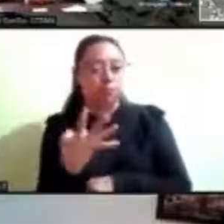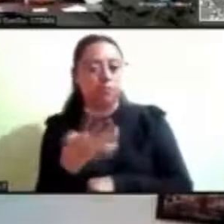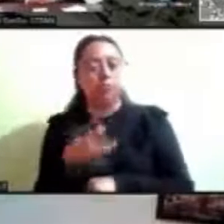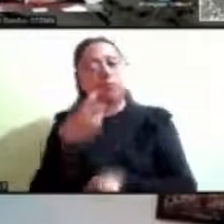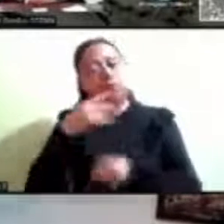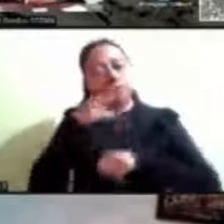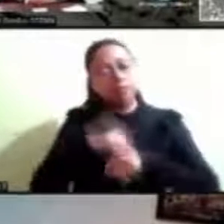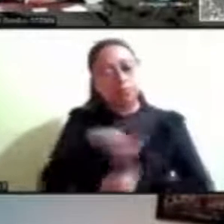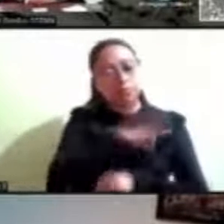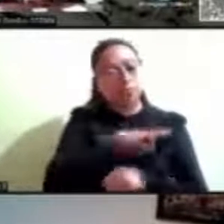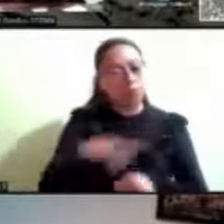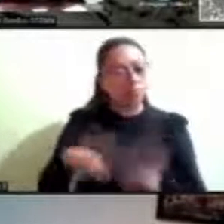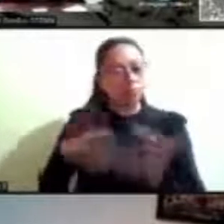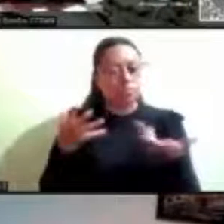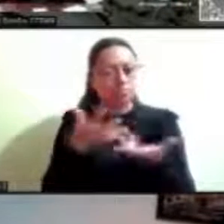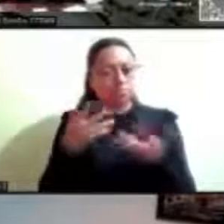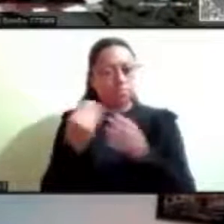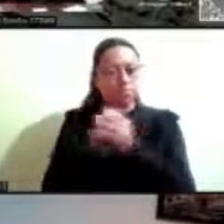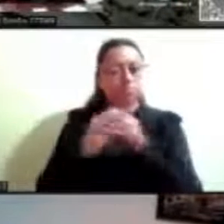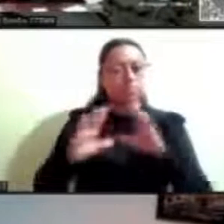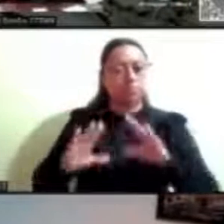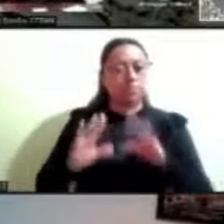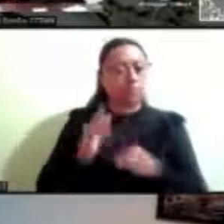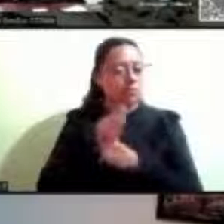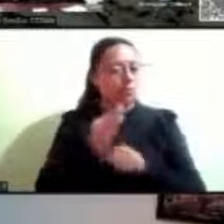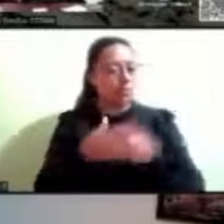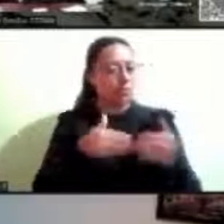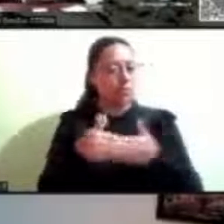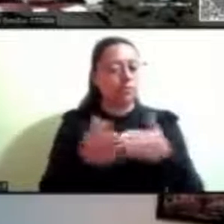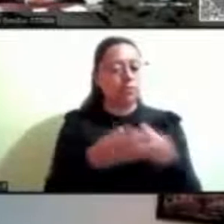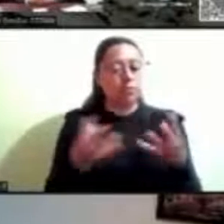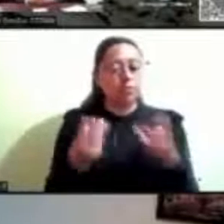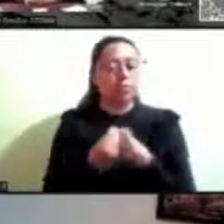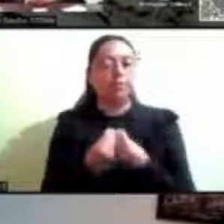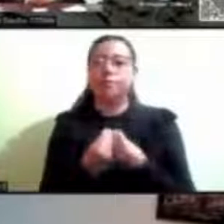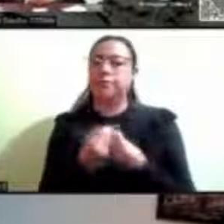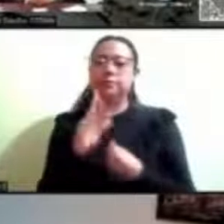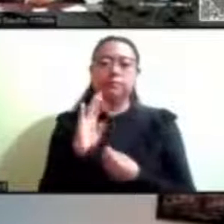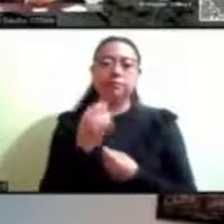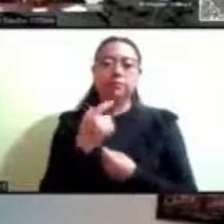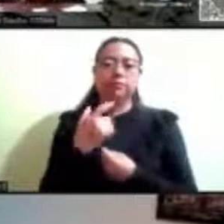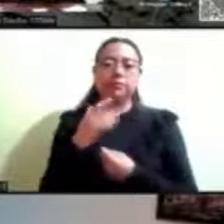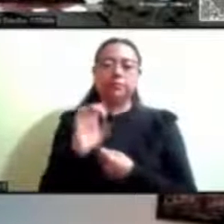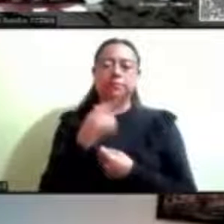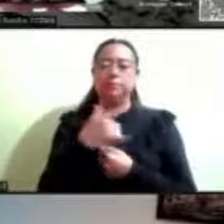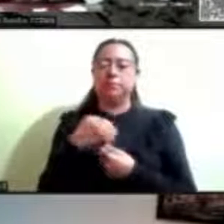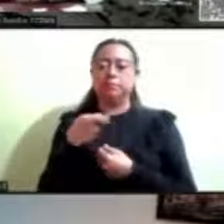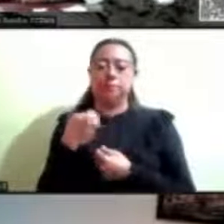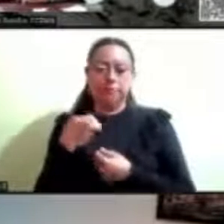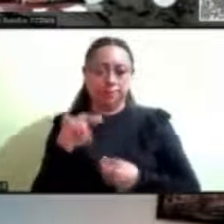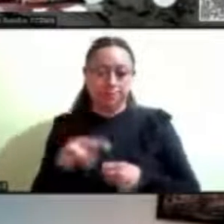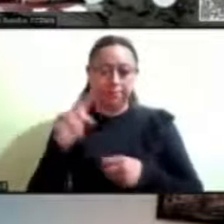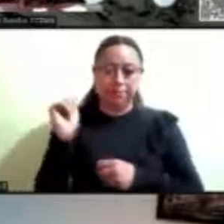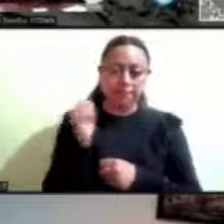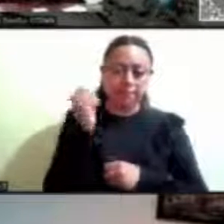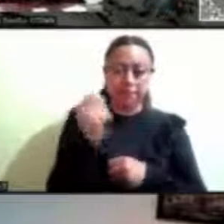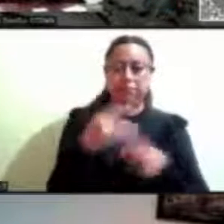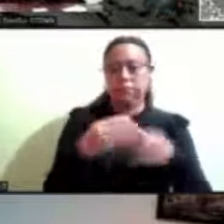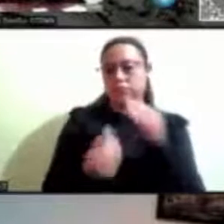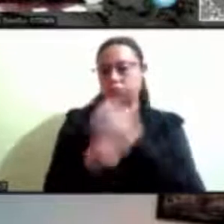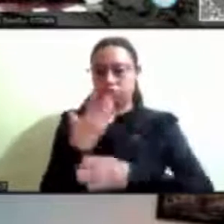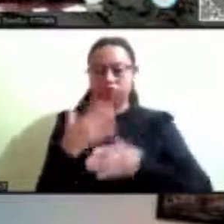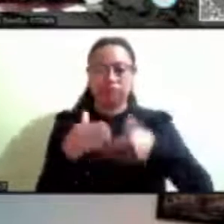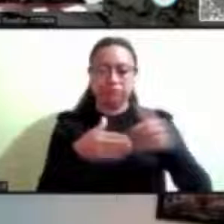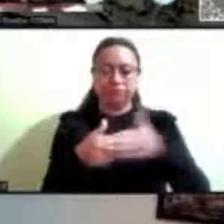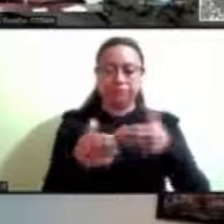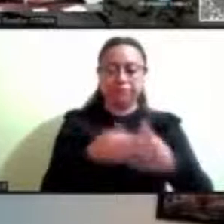El comisionado presidente del Instituto de Transparencia, Acceso a la Información Pública, Protección de Datos Personales y Rendición de Cuentas de la Ciudad de México,